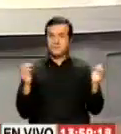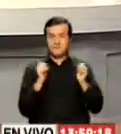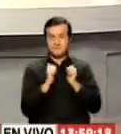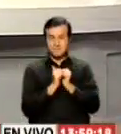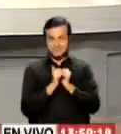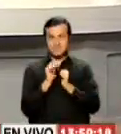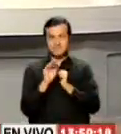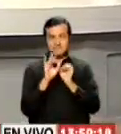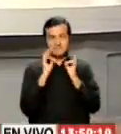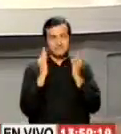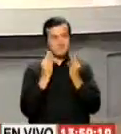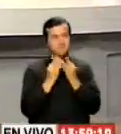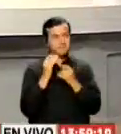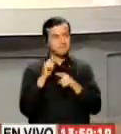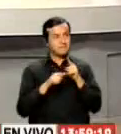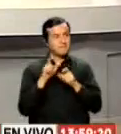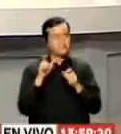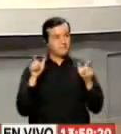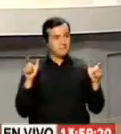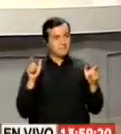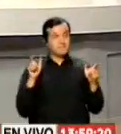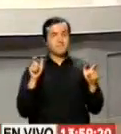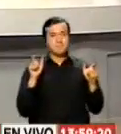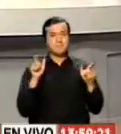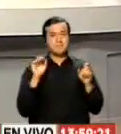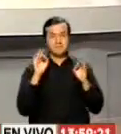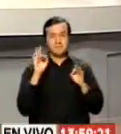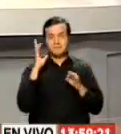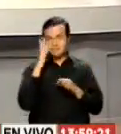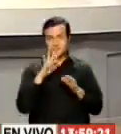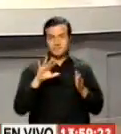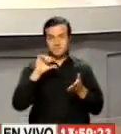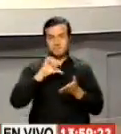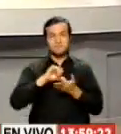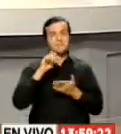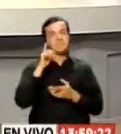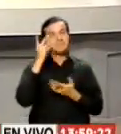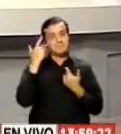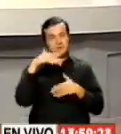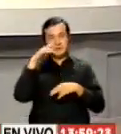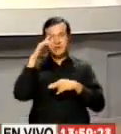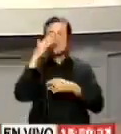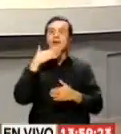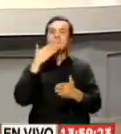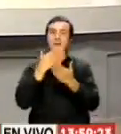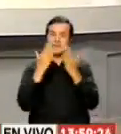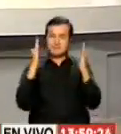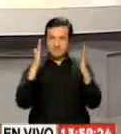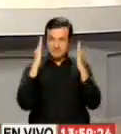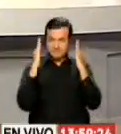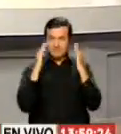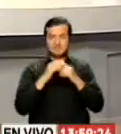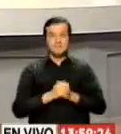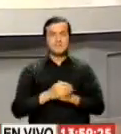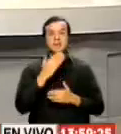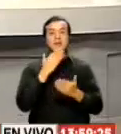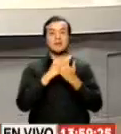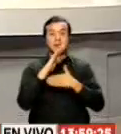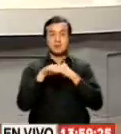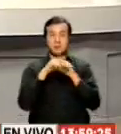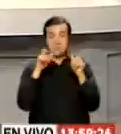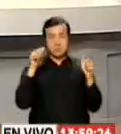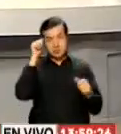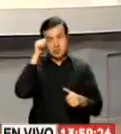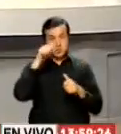sus familias, de sus seres queridos, un espectáculo digno para la ciudad de Guayaquil. Excelente, así finalizamos. Muchísimas gracias por su compañía. Gracias a todos.